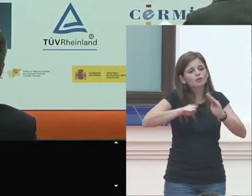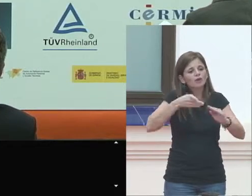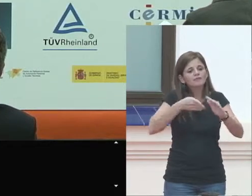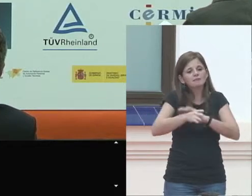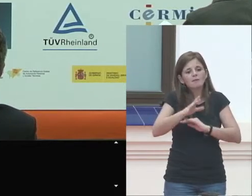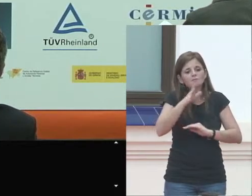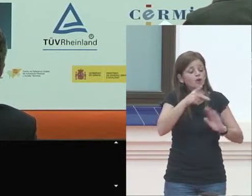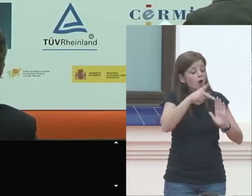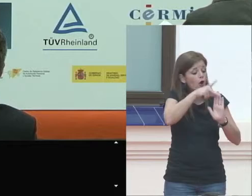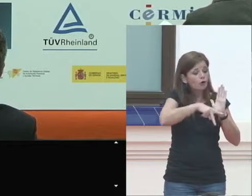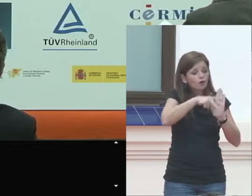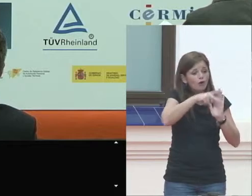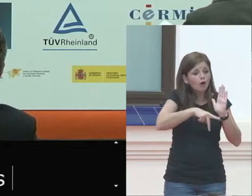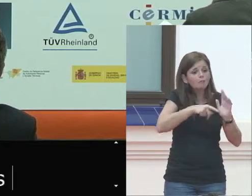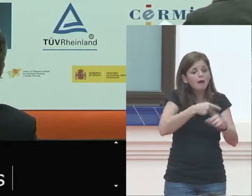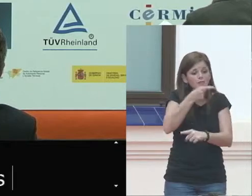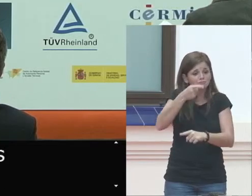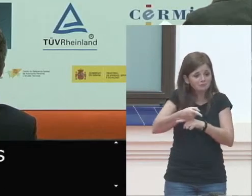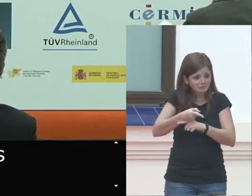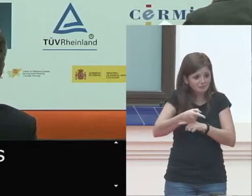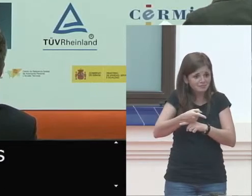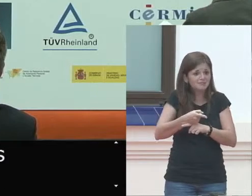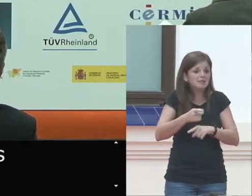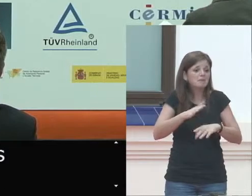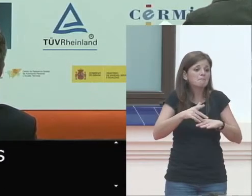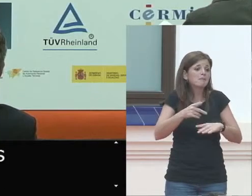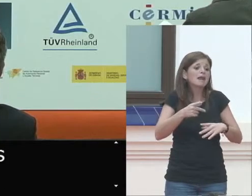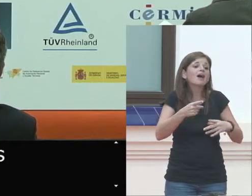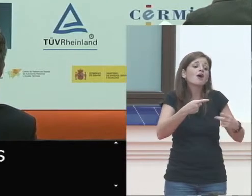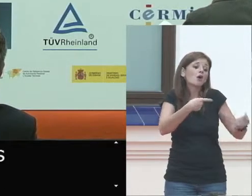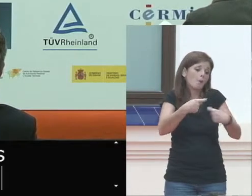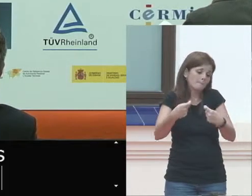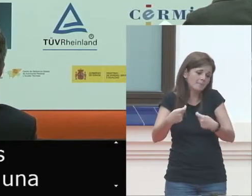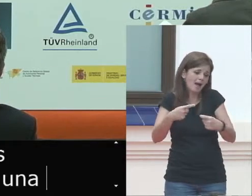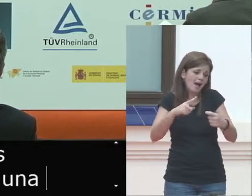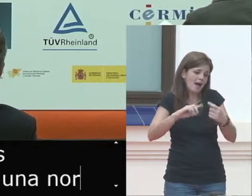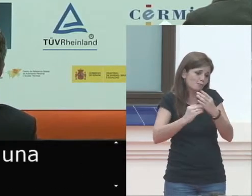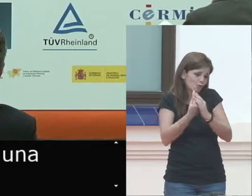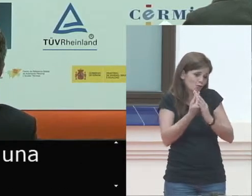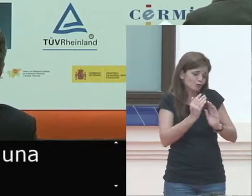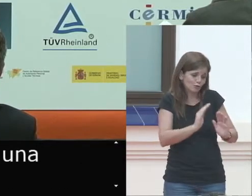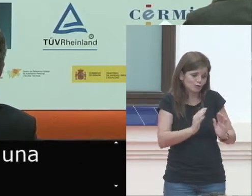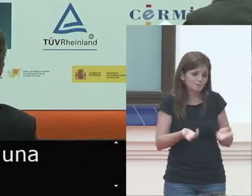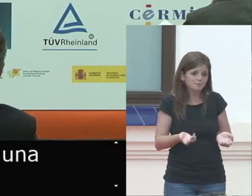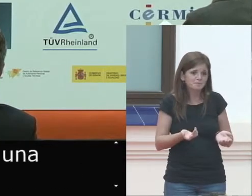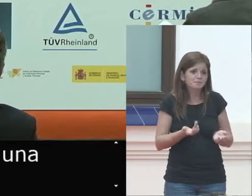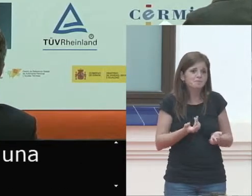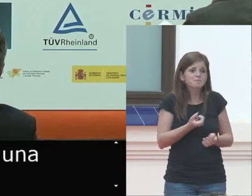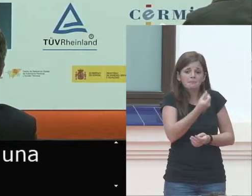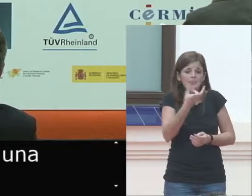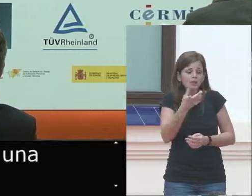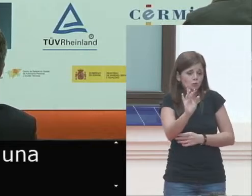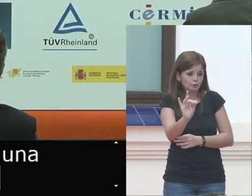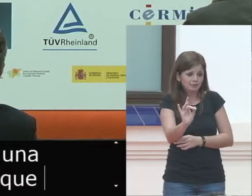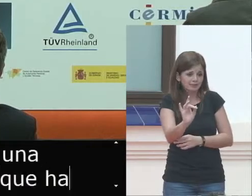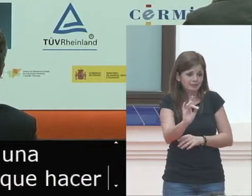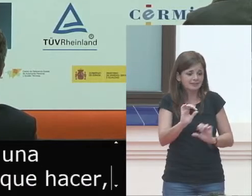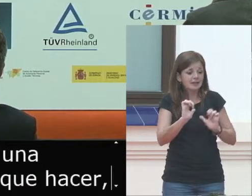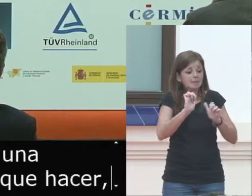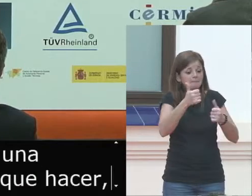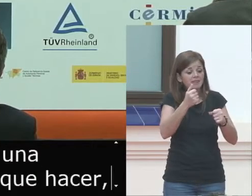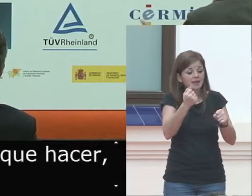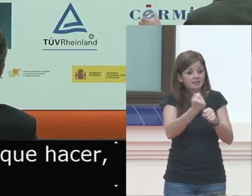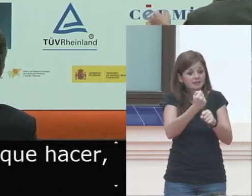iban a comprar sus productos al gobierno federal americano. En muchos casos sí. Empezaron a trabajar en esa